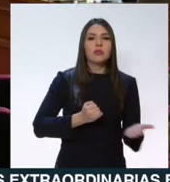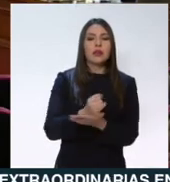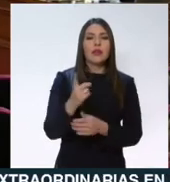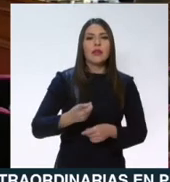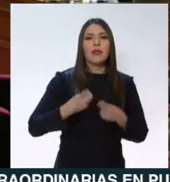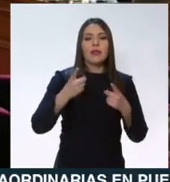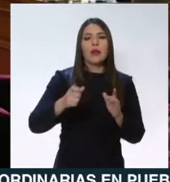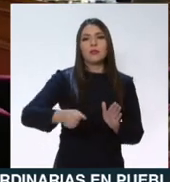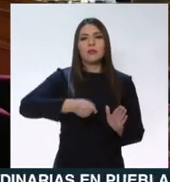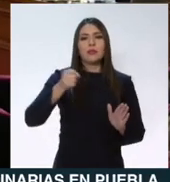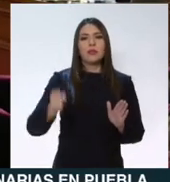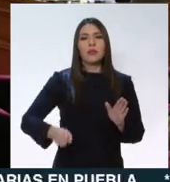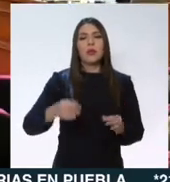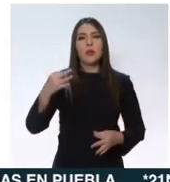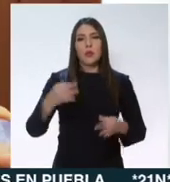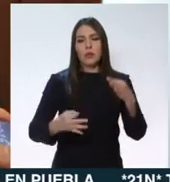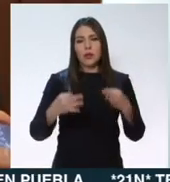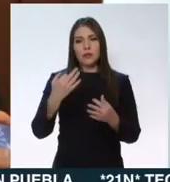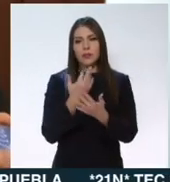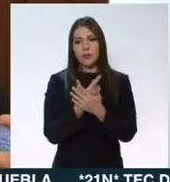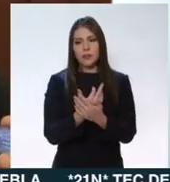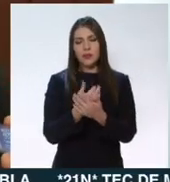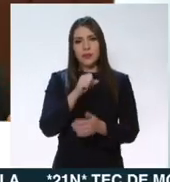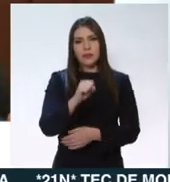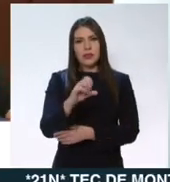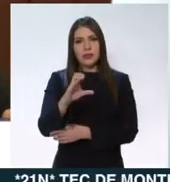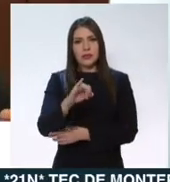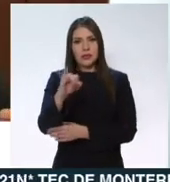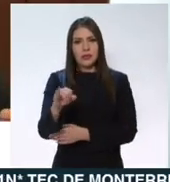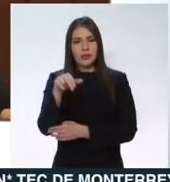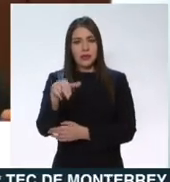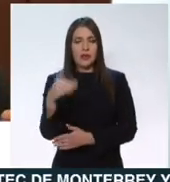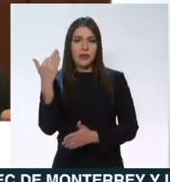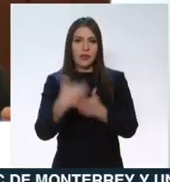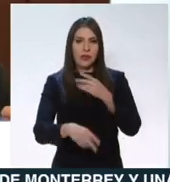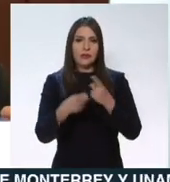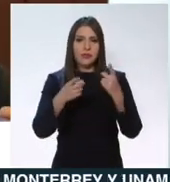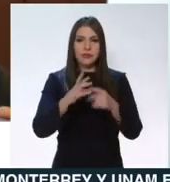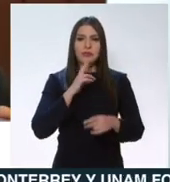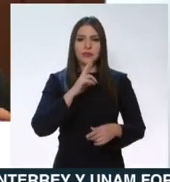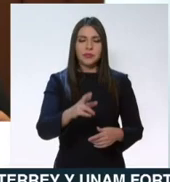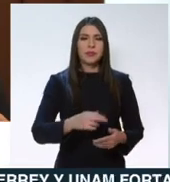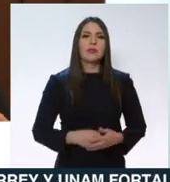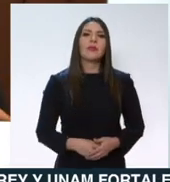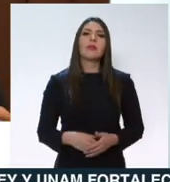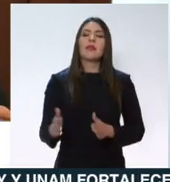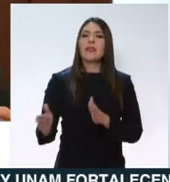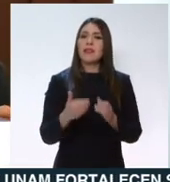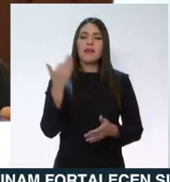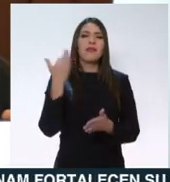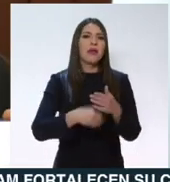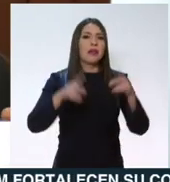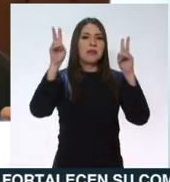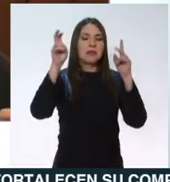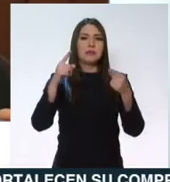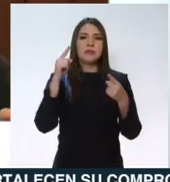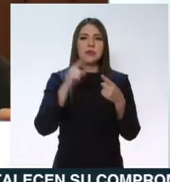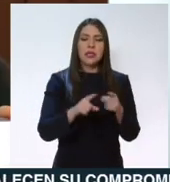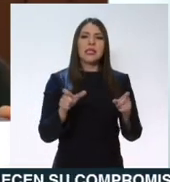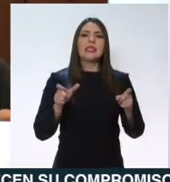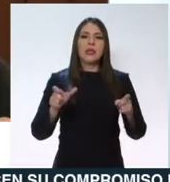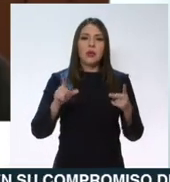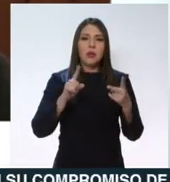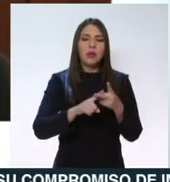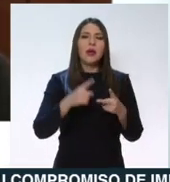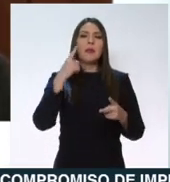la Suprema Corte de Justicia de la Nación. Pues todavía faltan varias disposiciones en materia de seguridad, de procuración de justicia, de